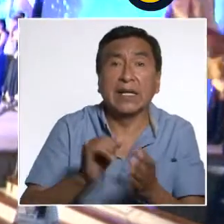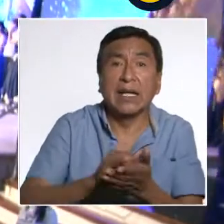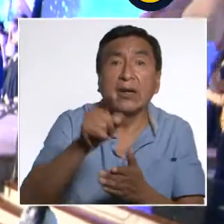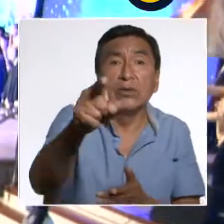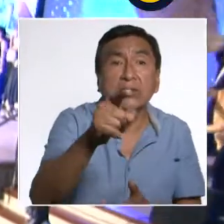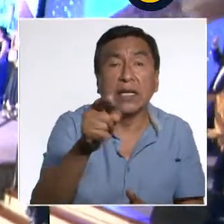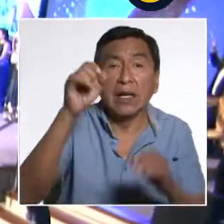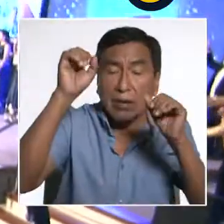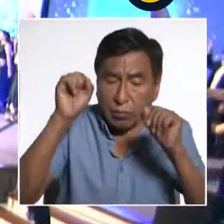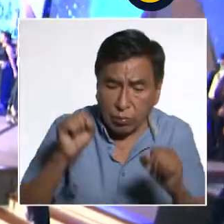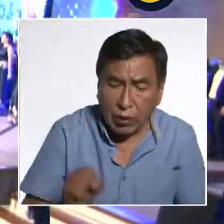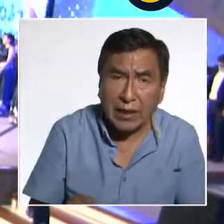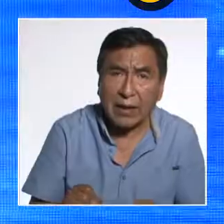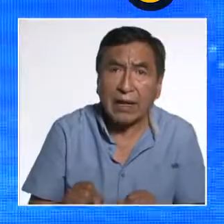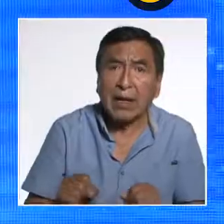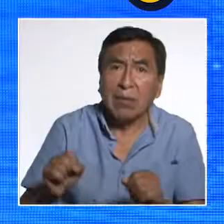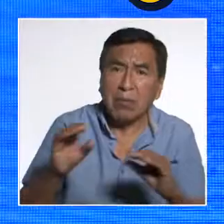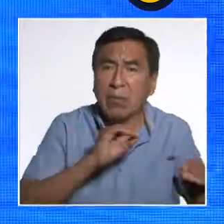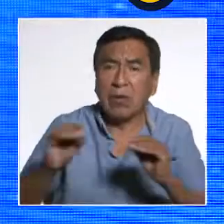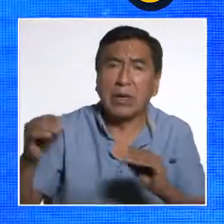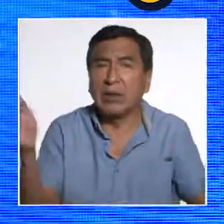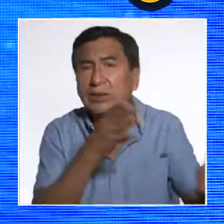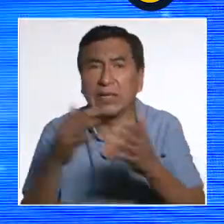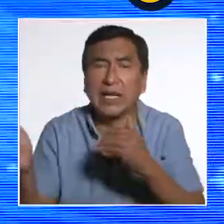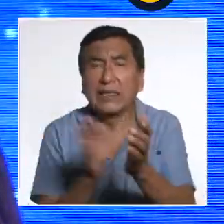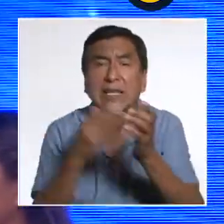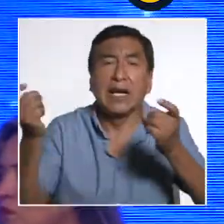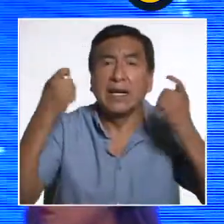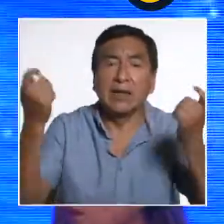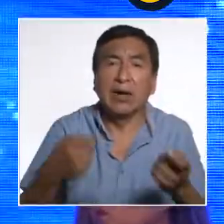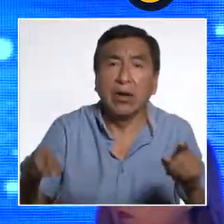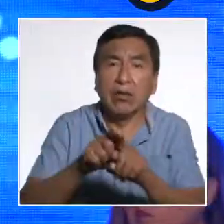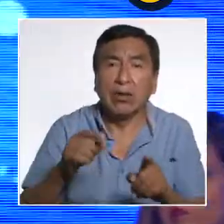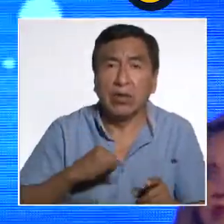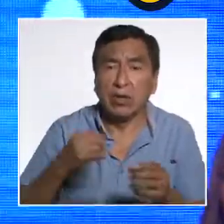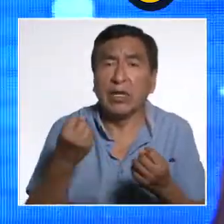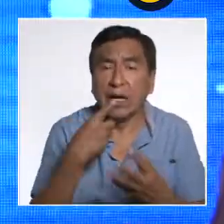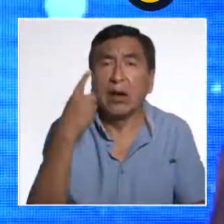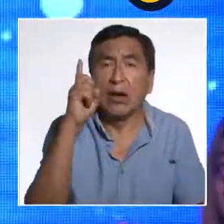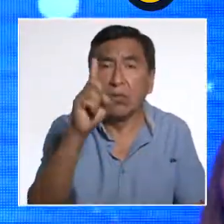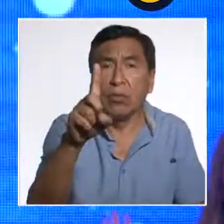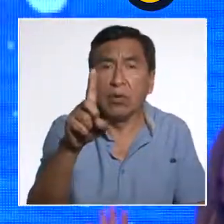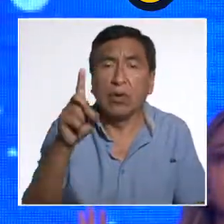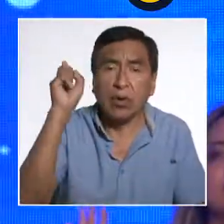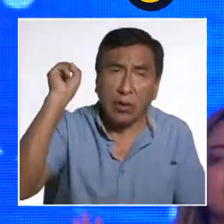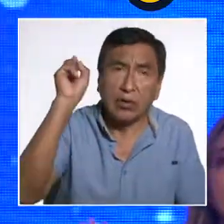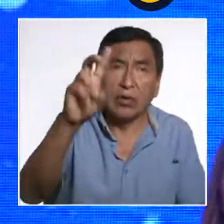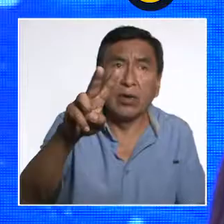pueda conmover los aires. Aleluya. A la cuenta de uno, a la cuenta de